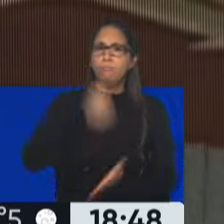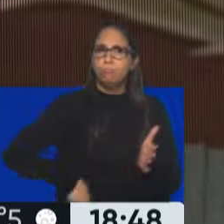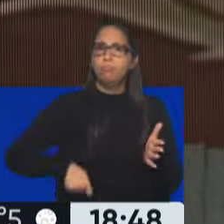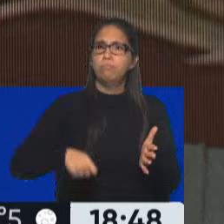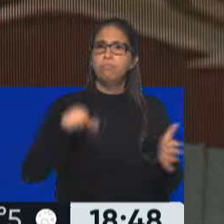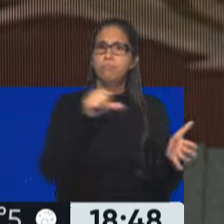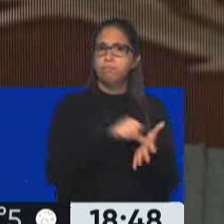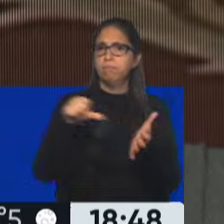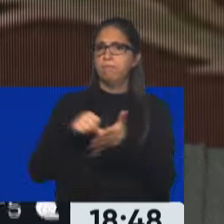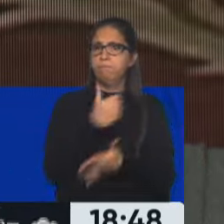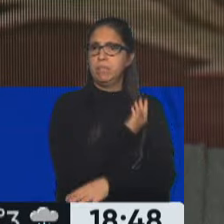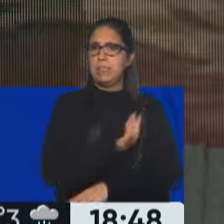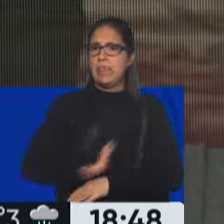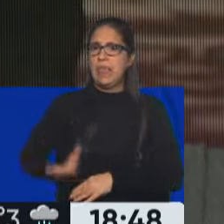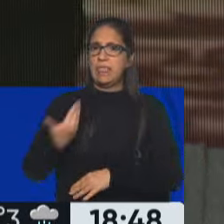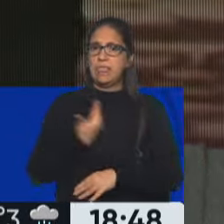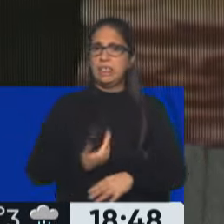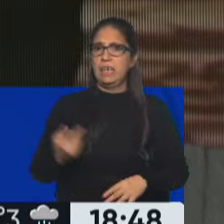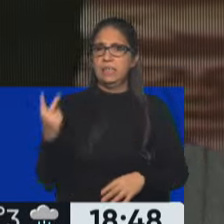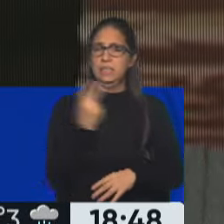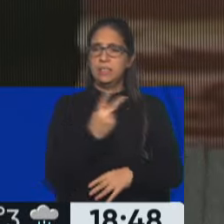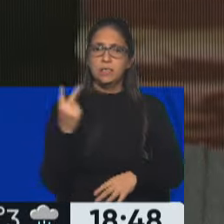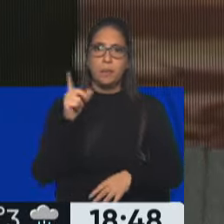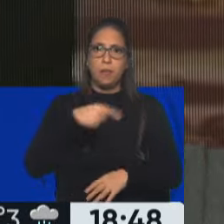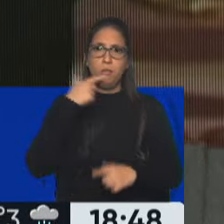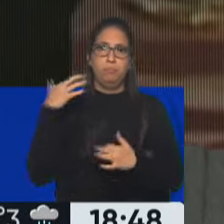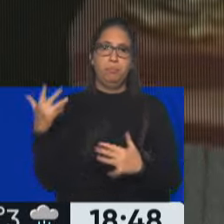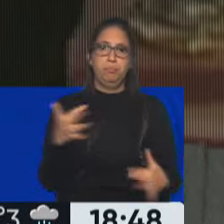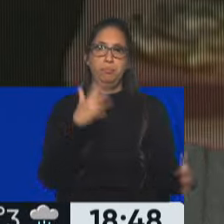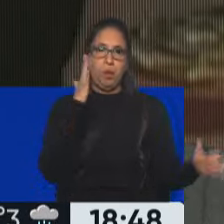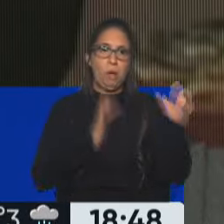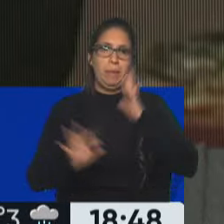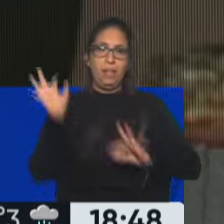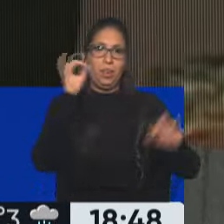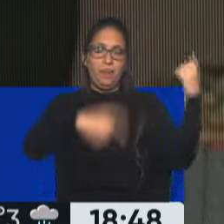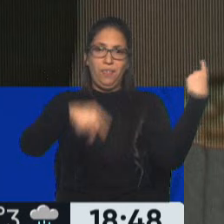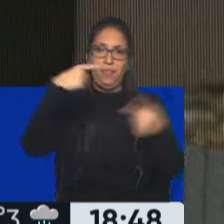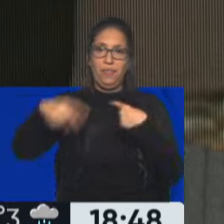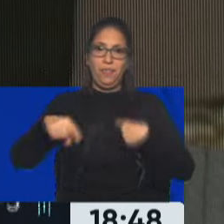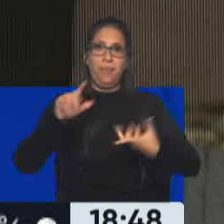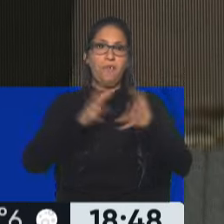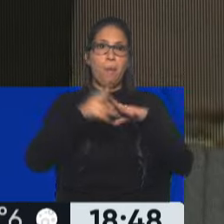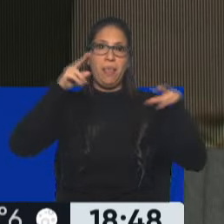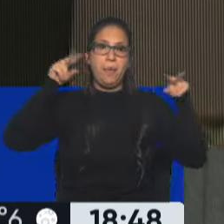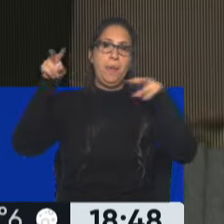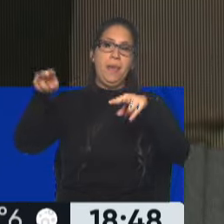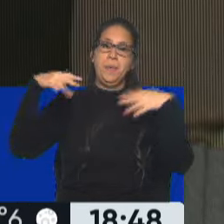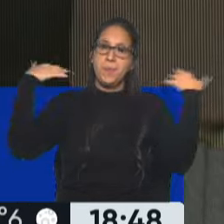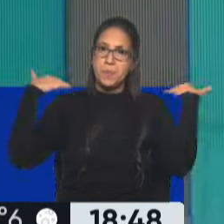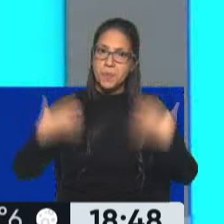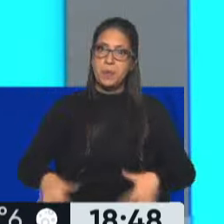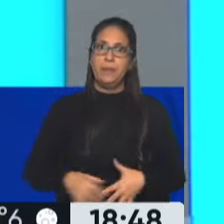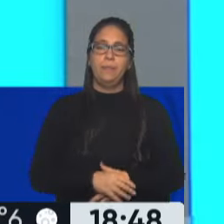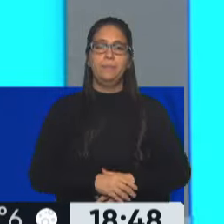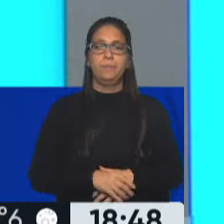ambos mandatarios, lo que está generando varias repercusiones, Leticia, lo decíamos, sí. Y muchas miradas a Corea del Norte luego de la reunión.